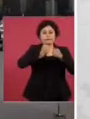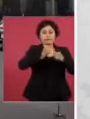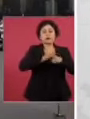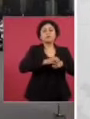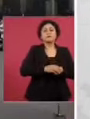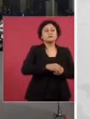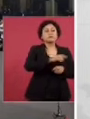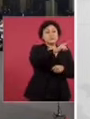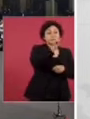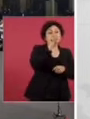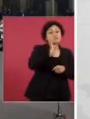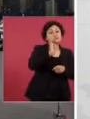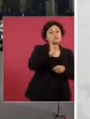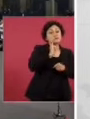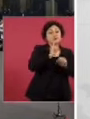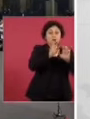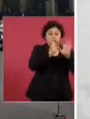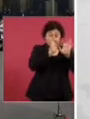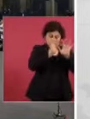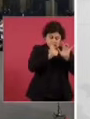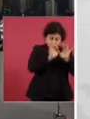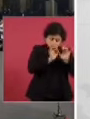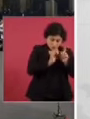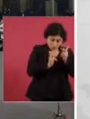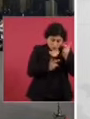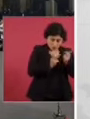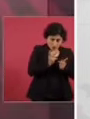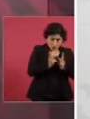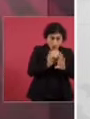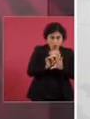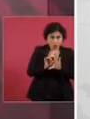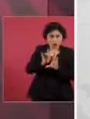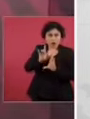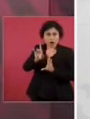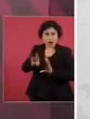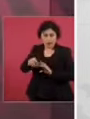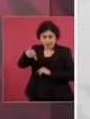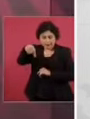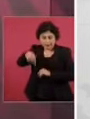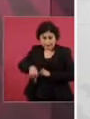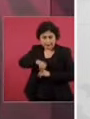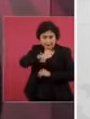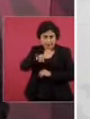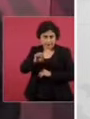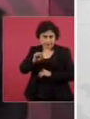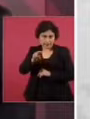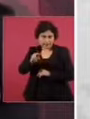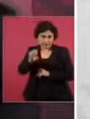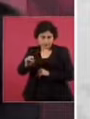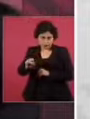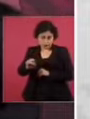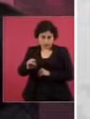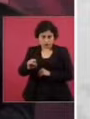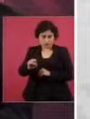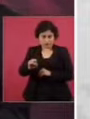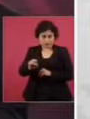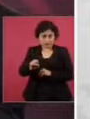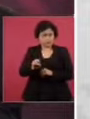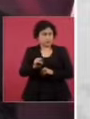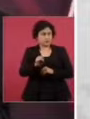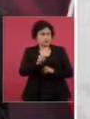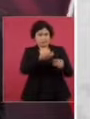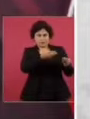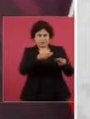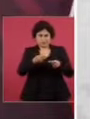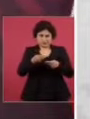así como se hicieron las investigaciones periodísticas para dar a conocer una cosa, también tendrían que dar a conocer la